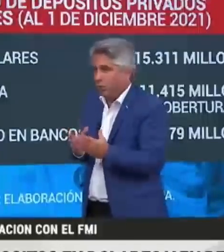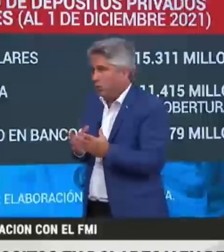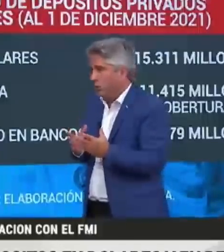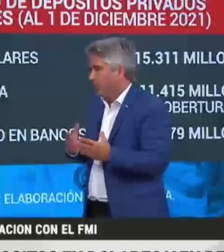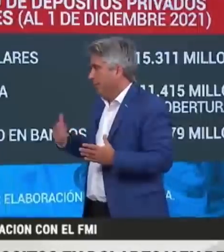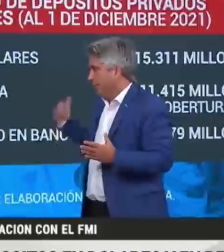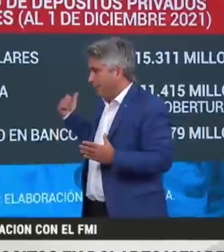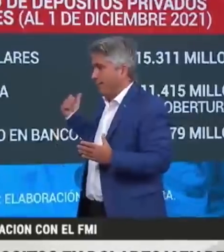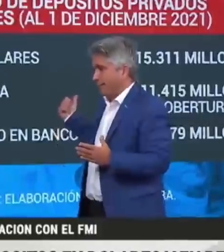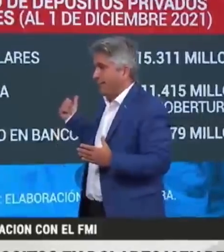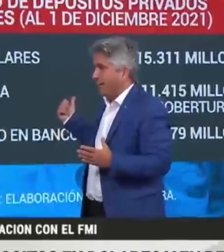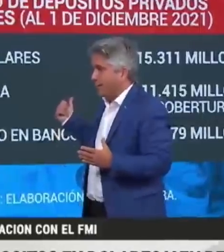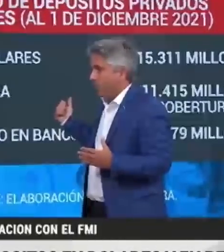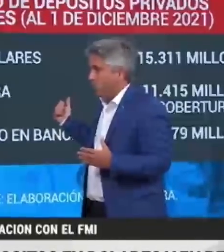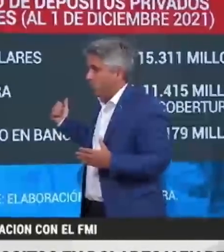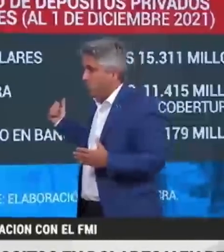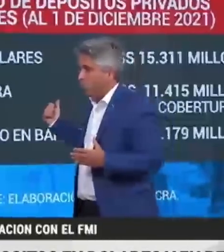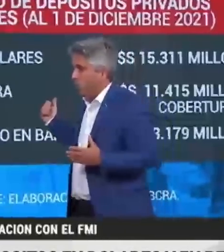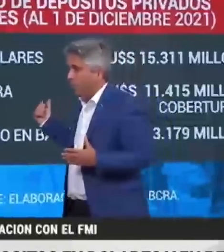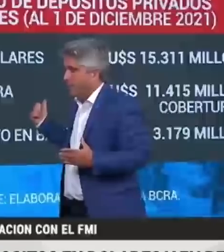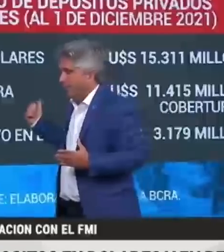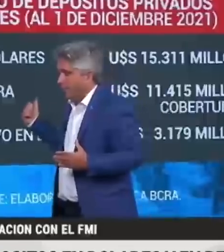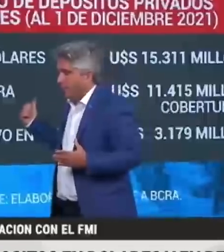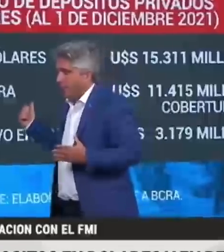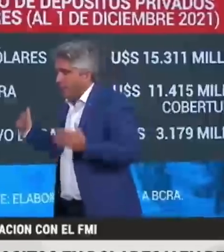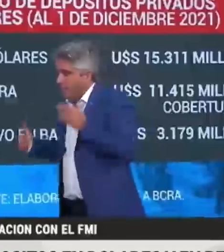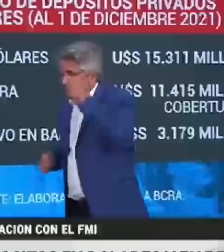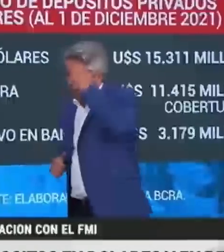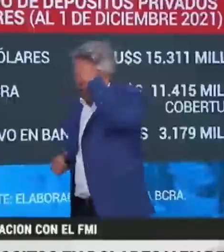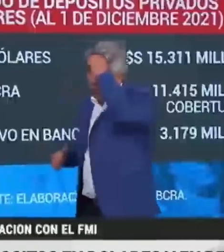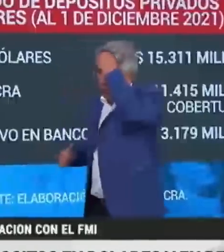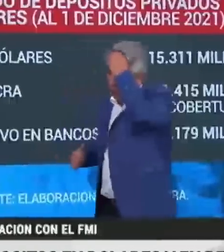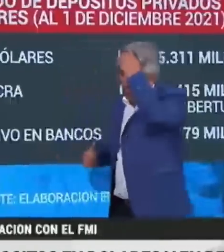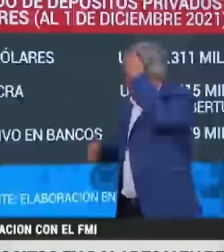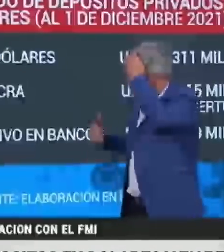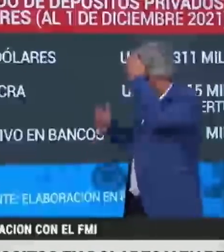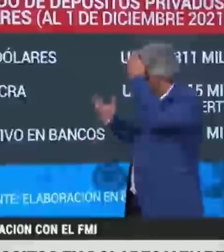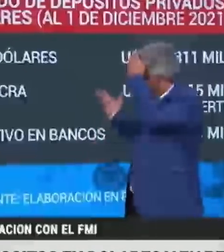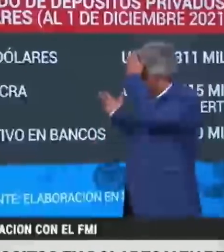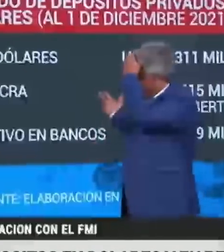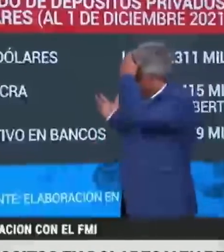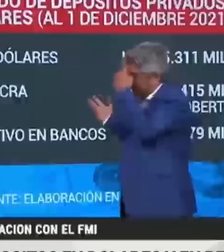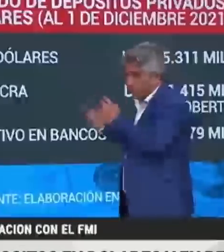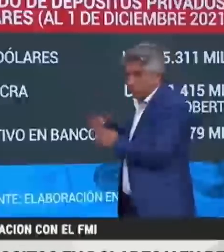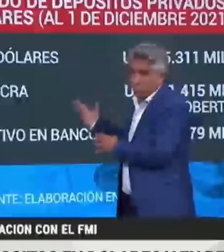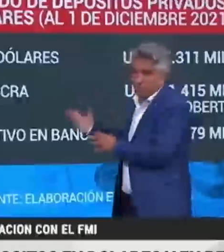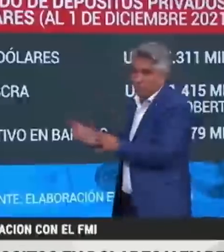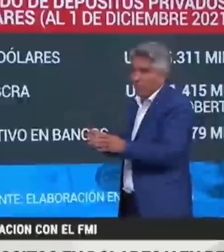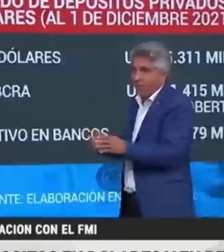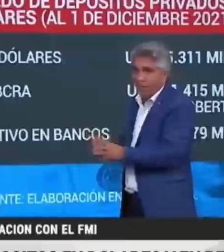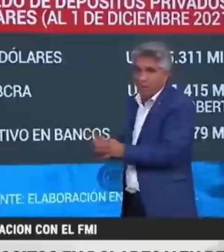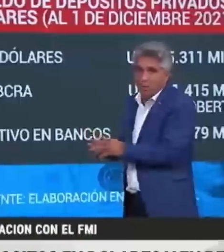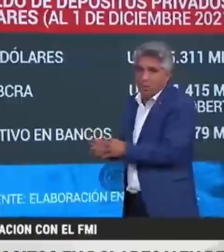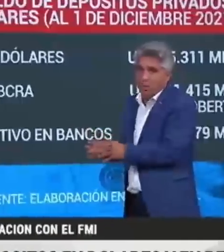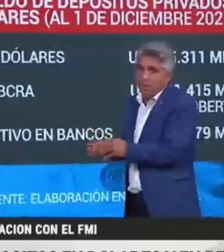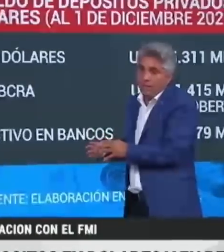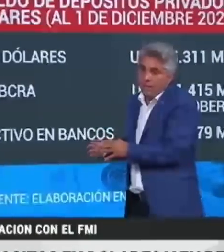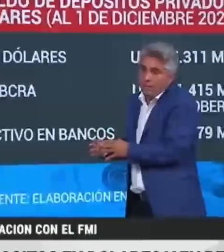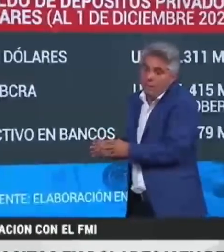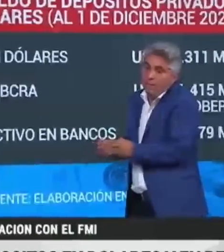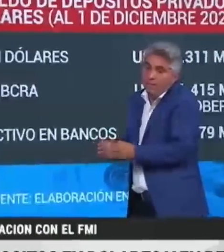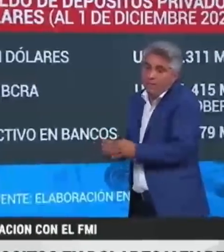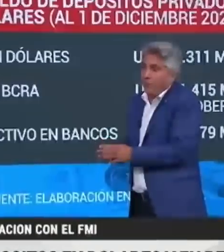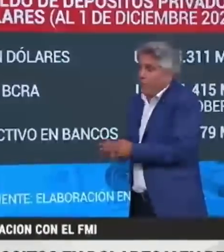a ser la inflación, que te estén saliendo dólares de los bancos. Y esto también se desató, más allá de las fake news y